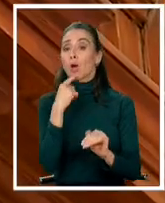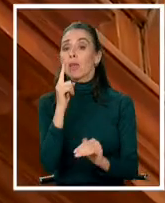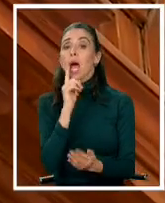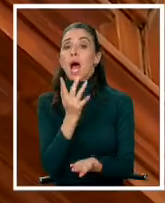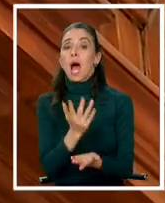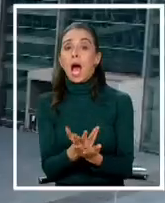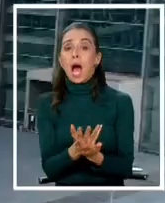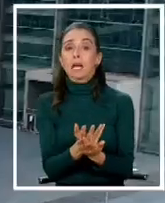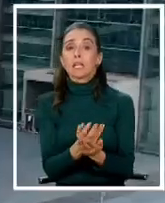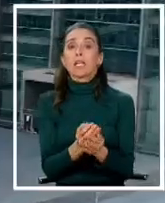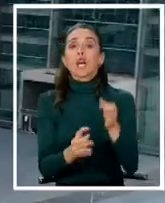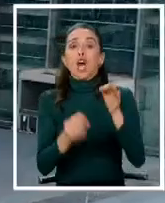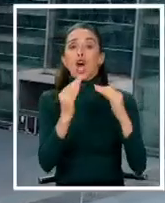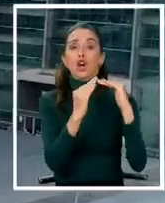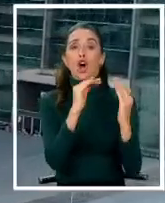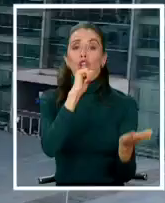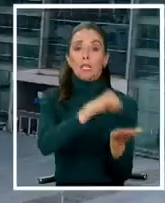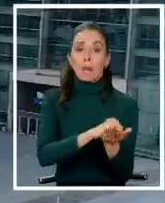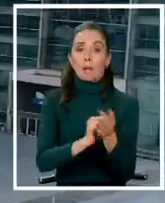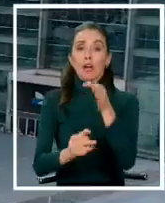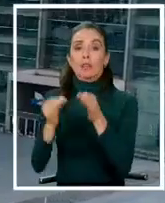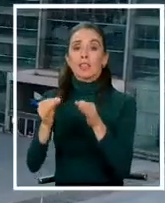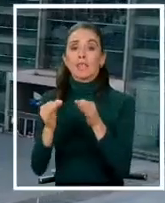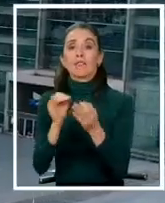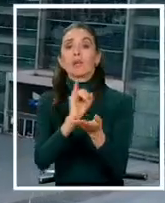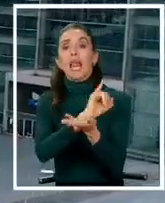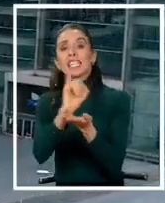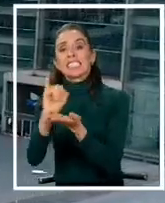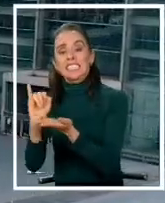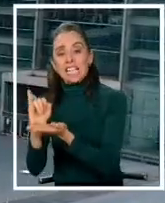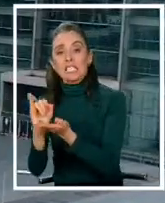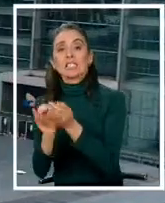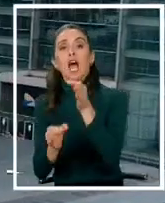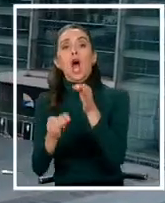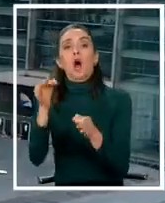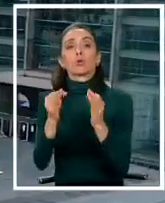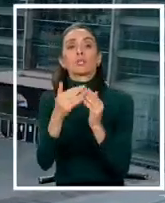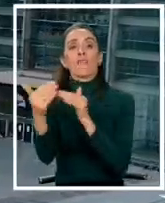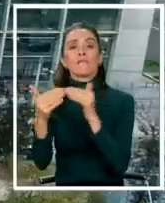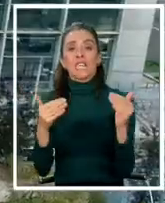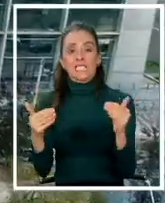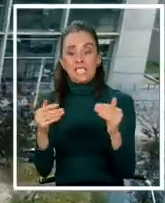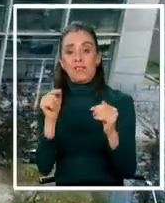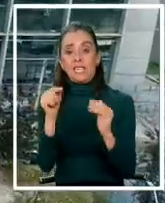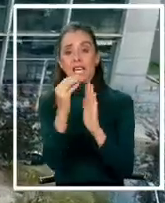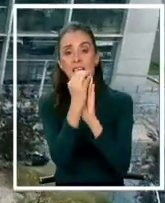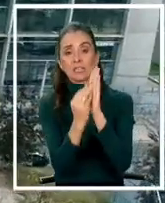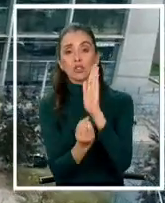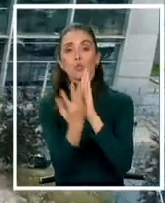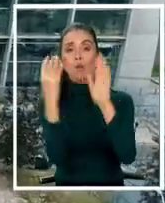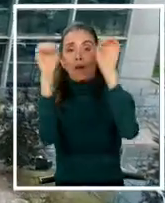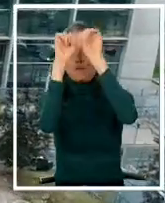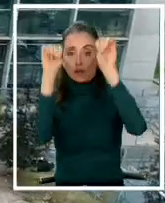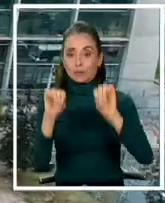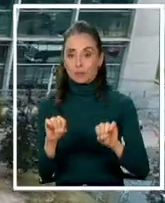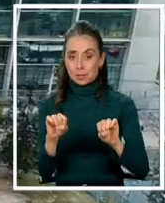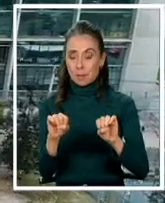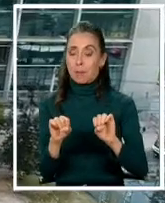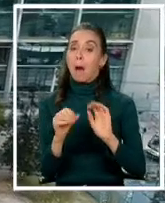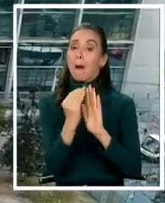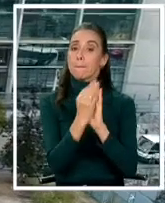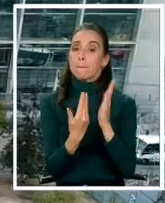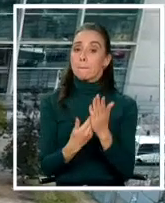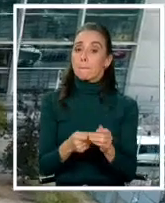la existencia de los cortes de apelaciones en los tribunales de instancia y la justicia vecinal en la base de esta nueva estructura propuesta que